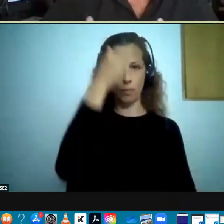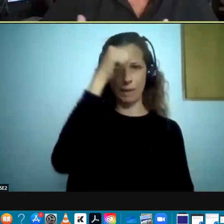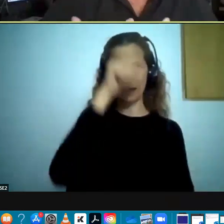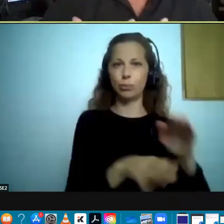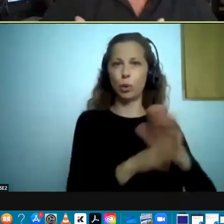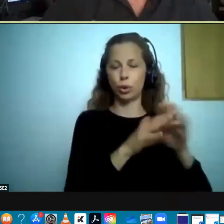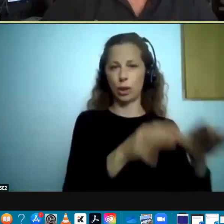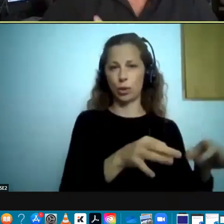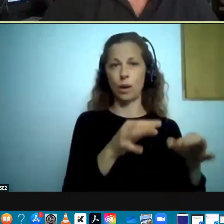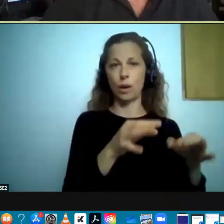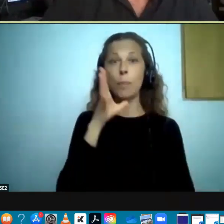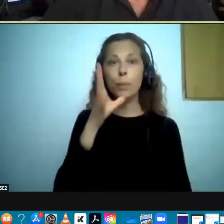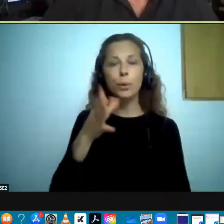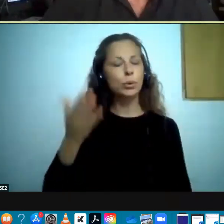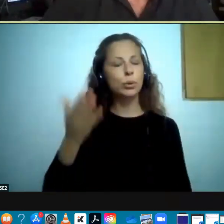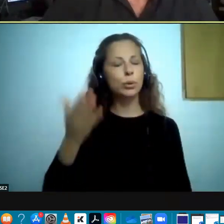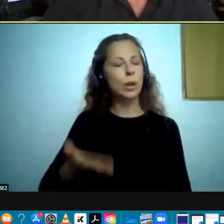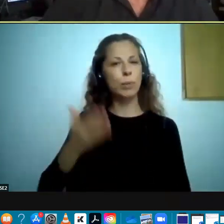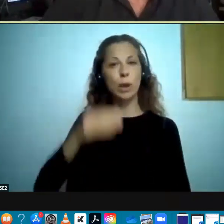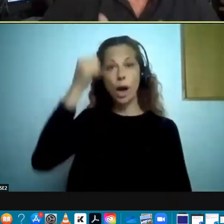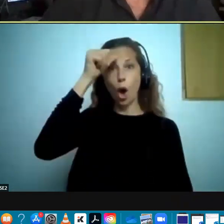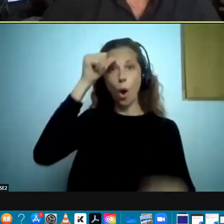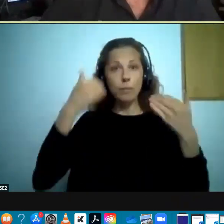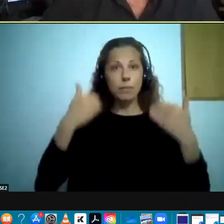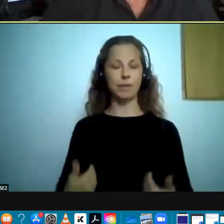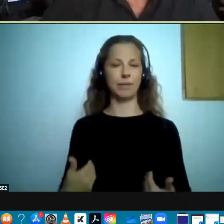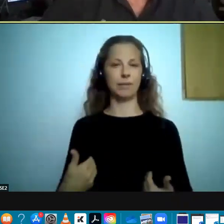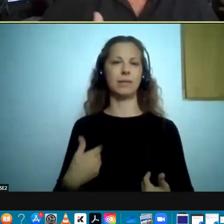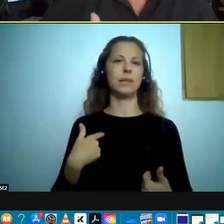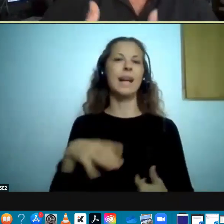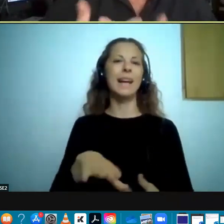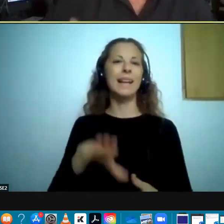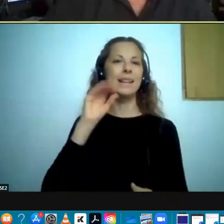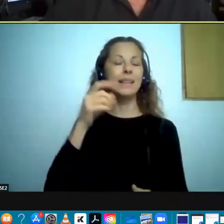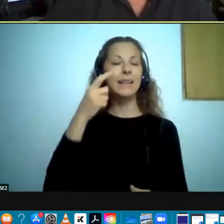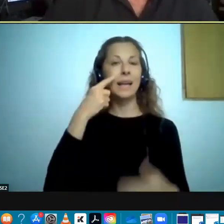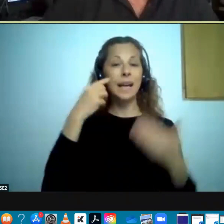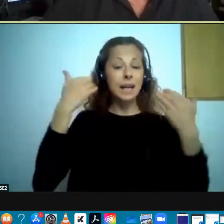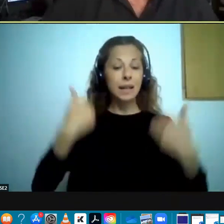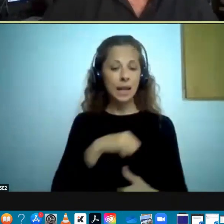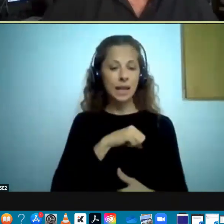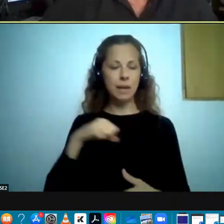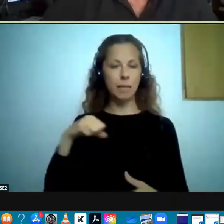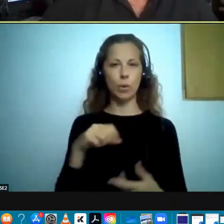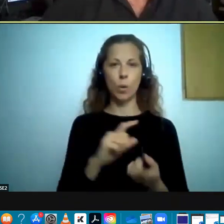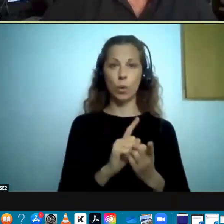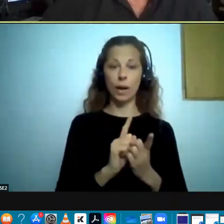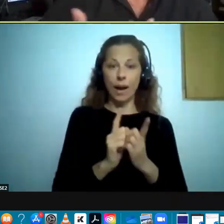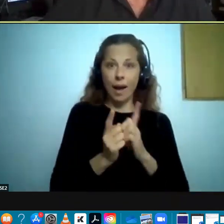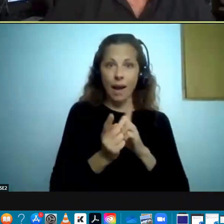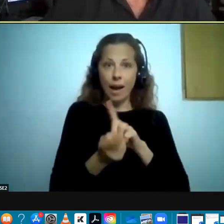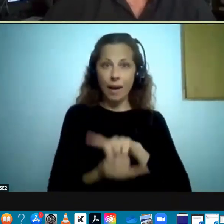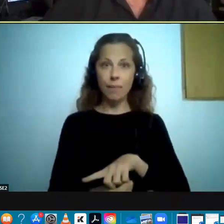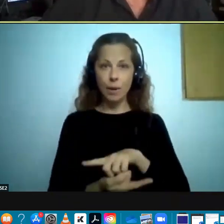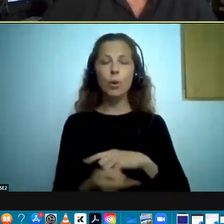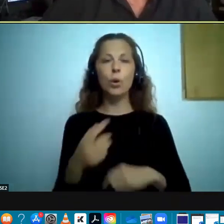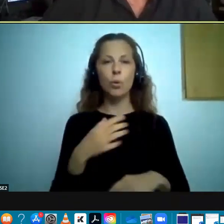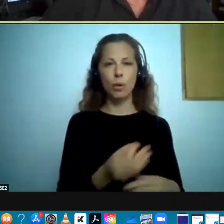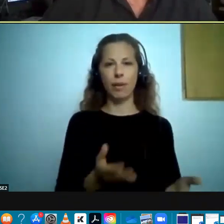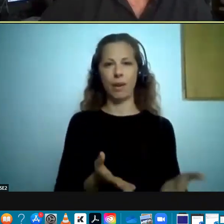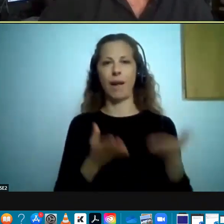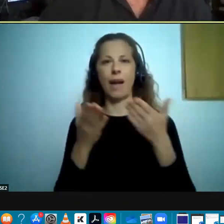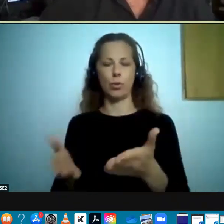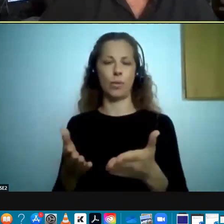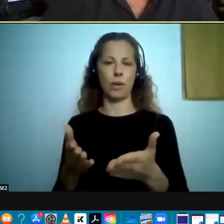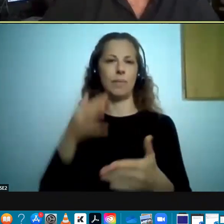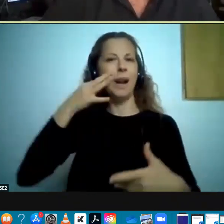muy importante que los hombres entiendan que su transformación individual puede hacer algo para cambiar la realidad,